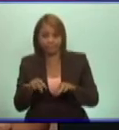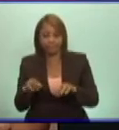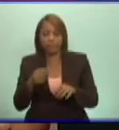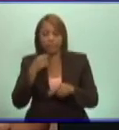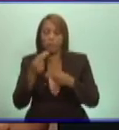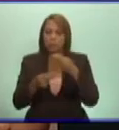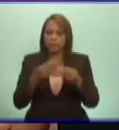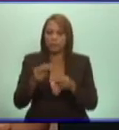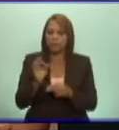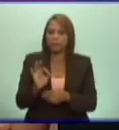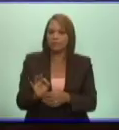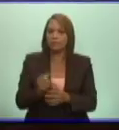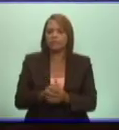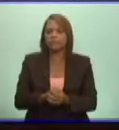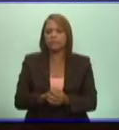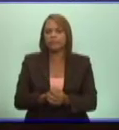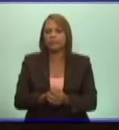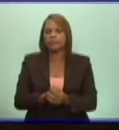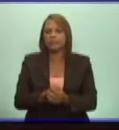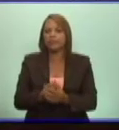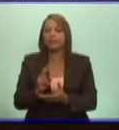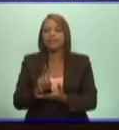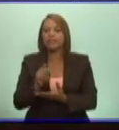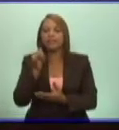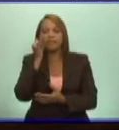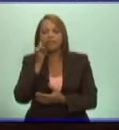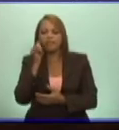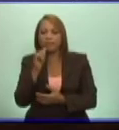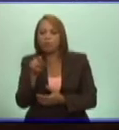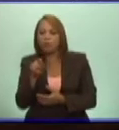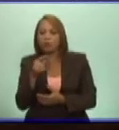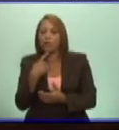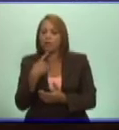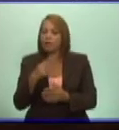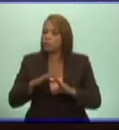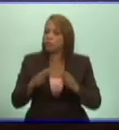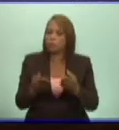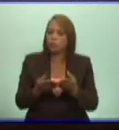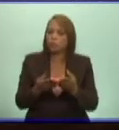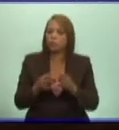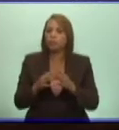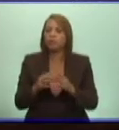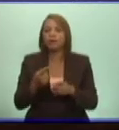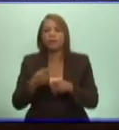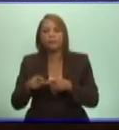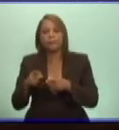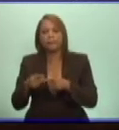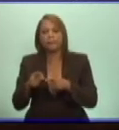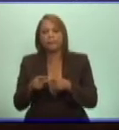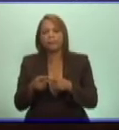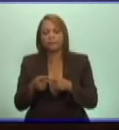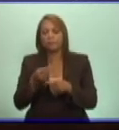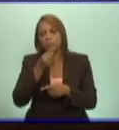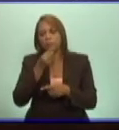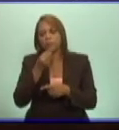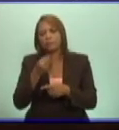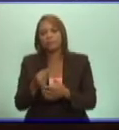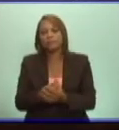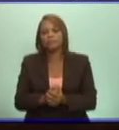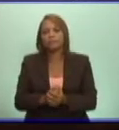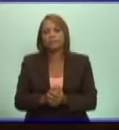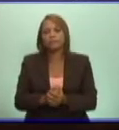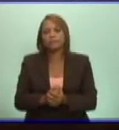hecho. Las visitas virtuales que nosotros le propiciamos, muchos materiales se disponen en Cinesoges,